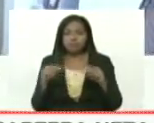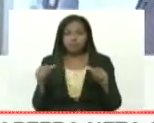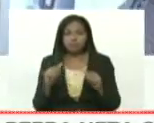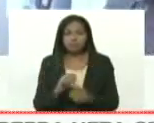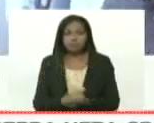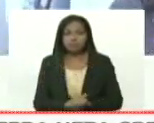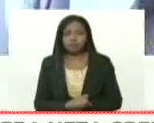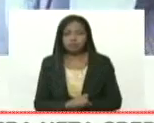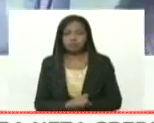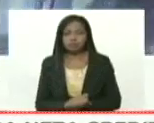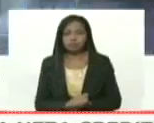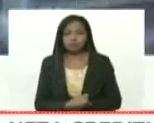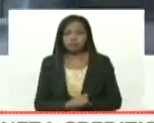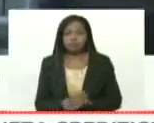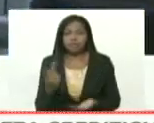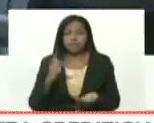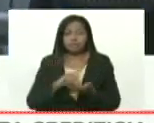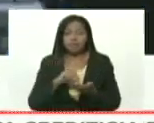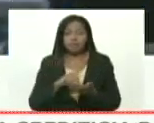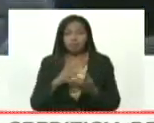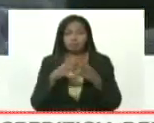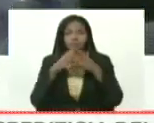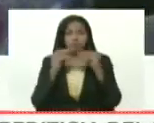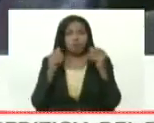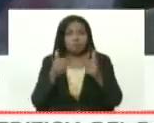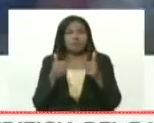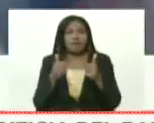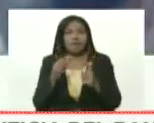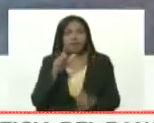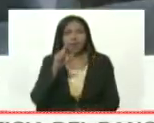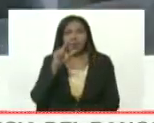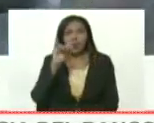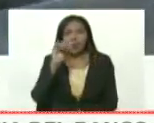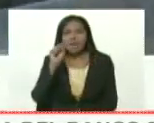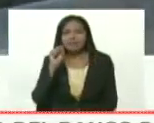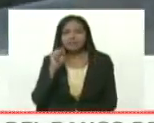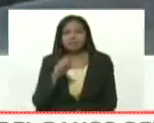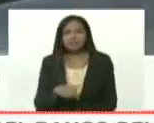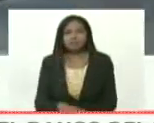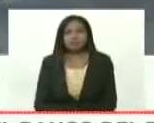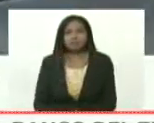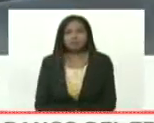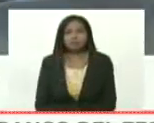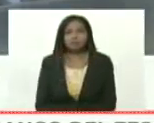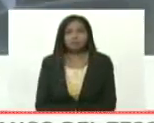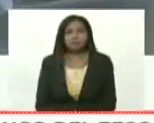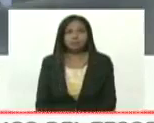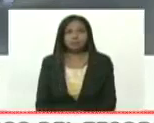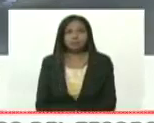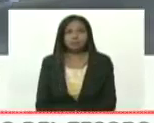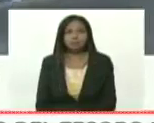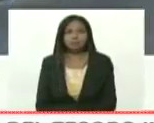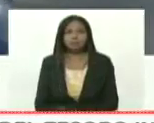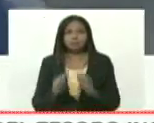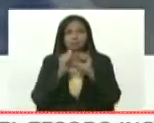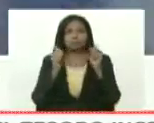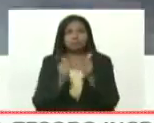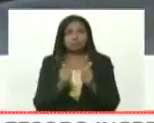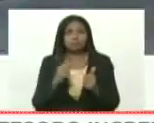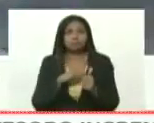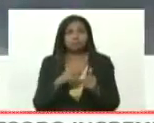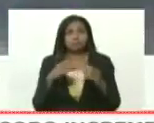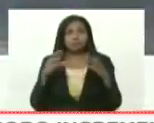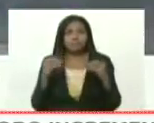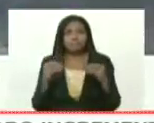pues, aquí estamos. ¿Todo bien? Luis Sánchez. Bueno, este es un sistema para empaquetado